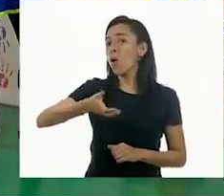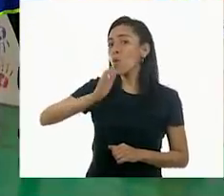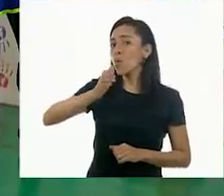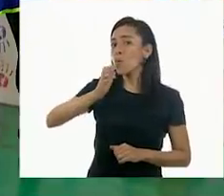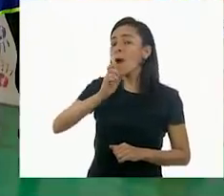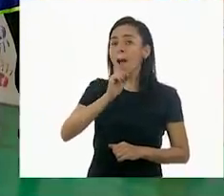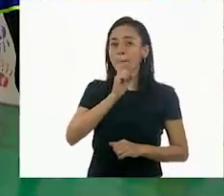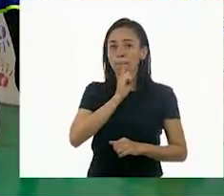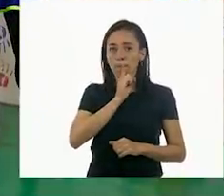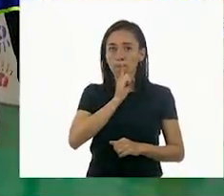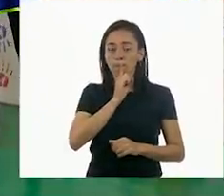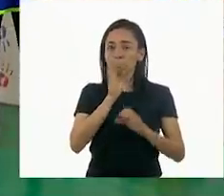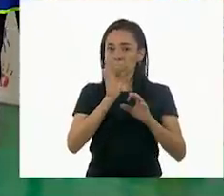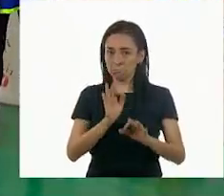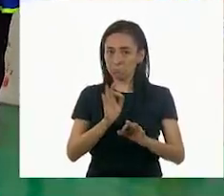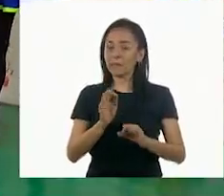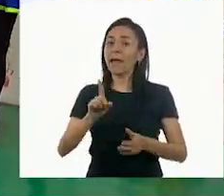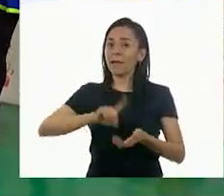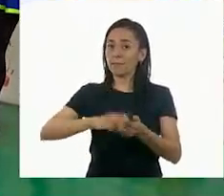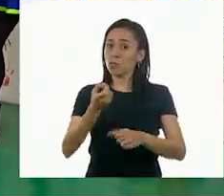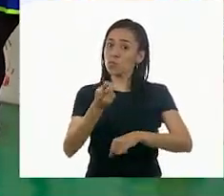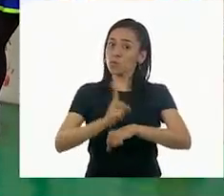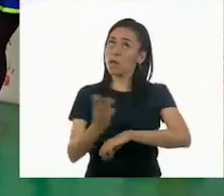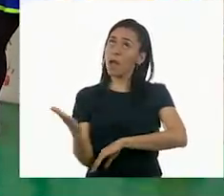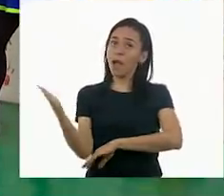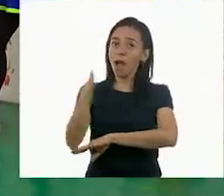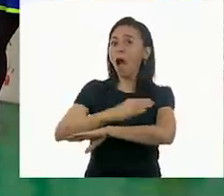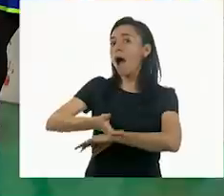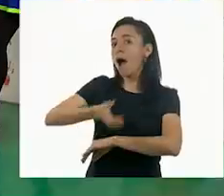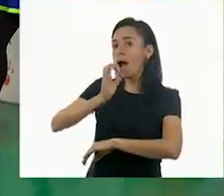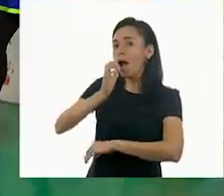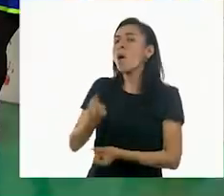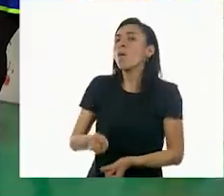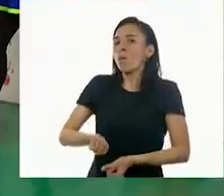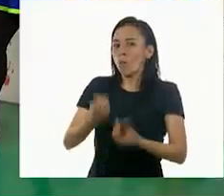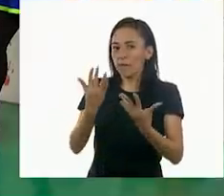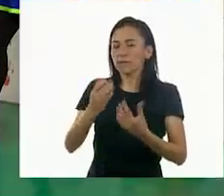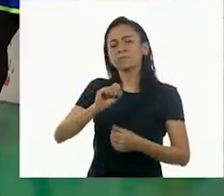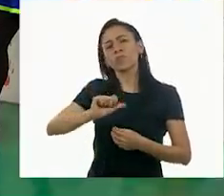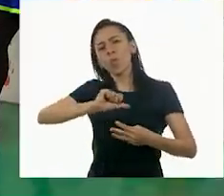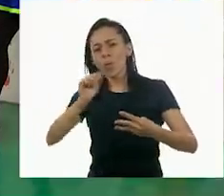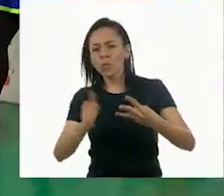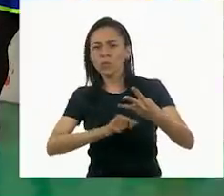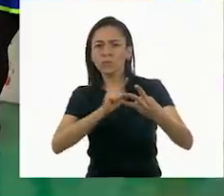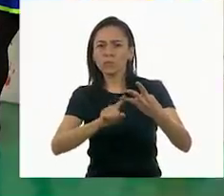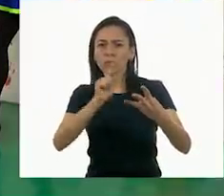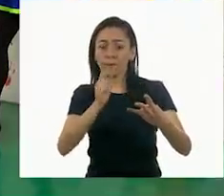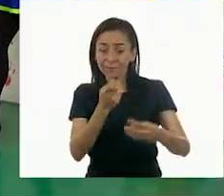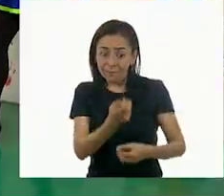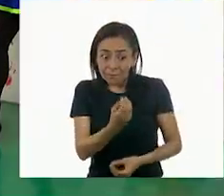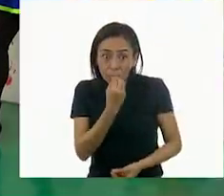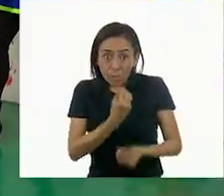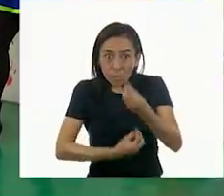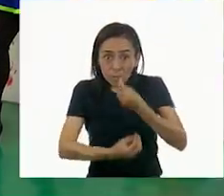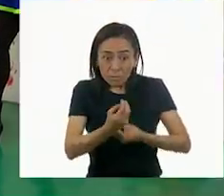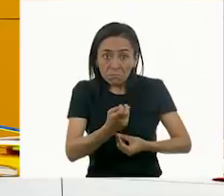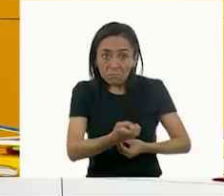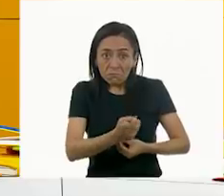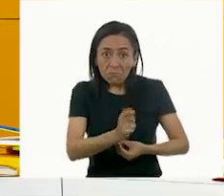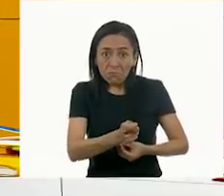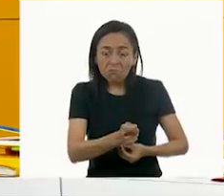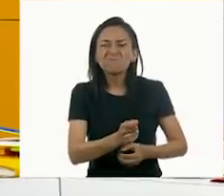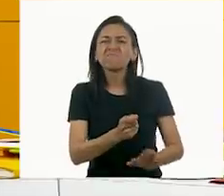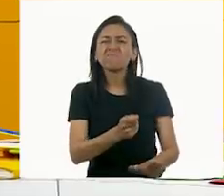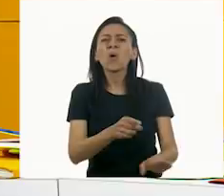Y también algunos aspectos que tienen que ver con la higiene de los alimentos que consumimos. Me parece muy